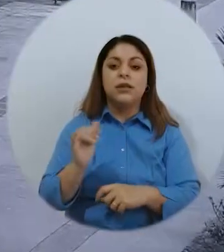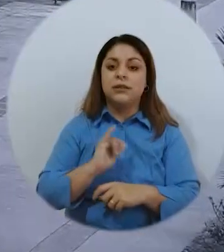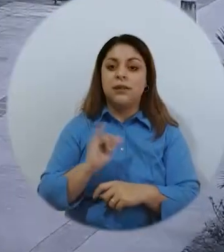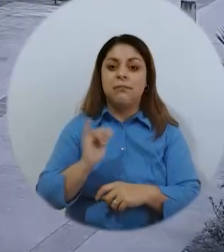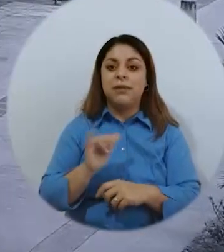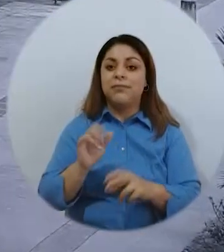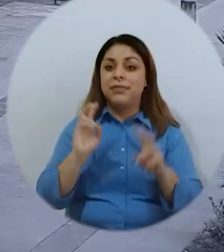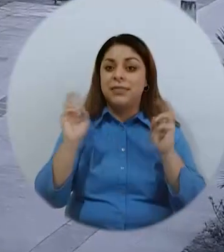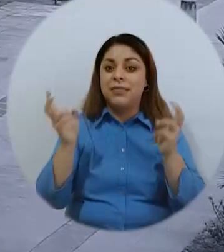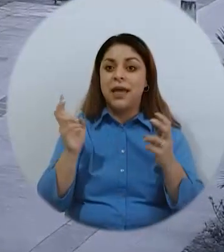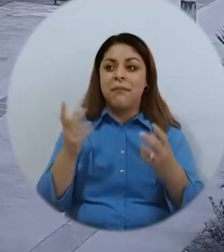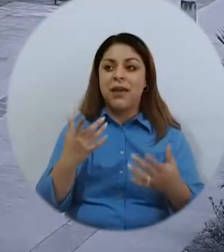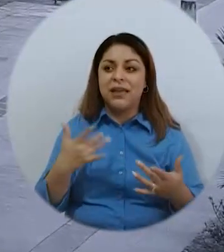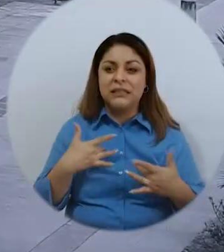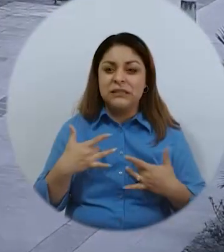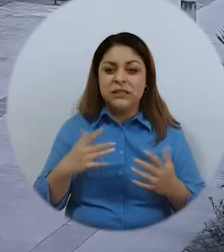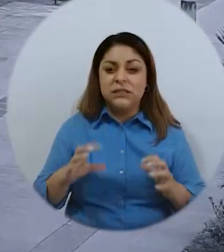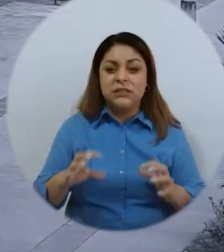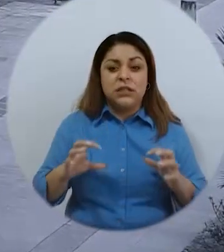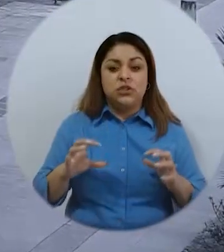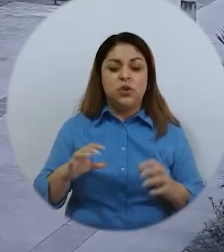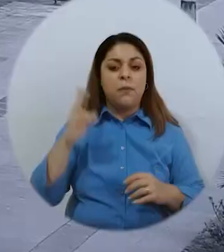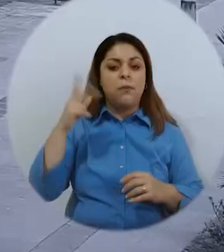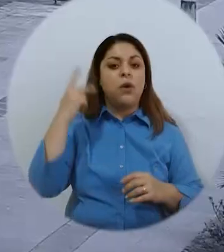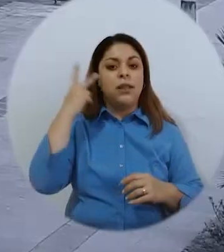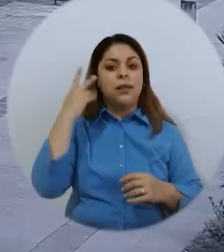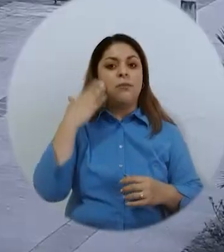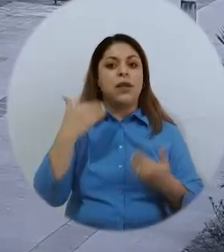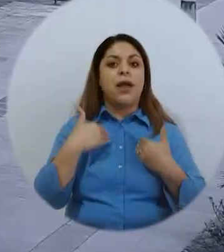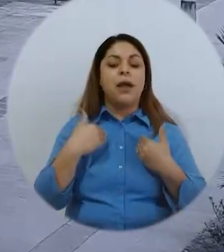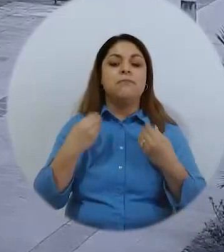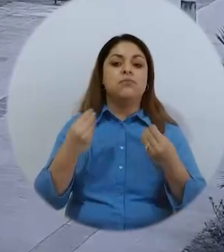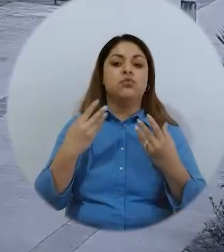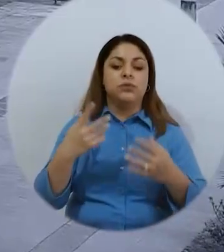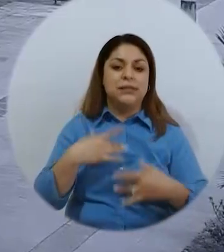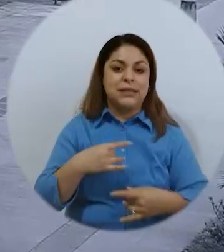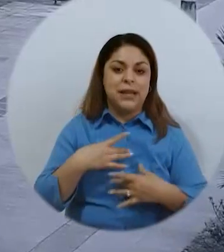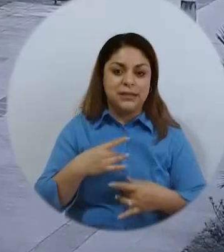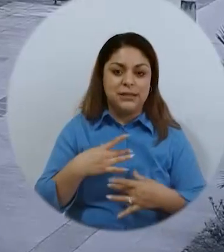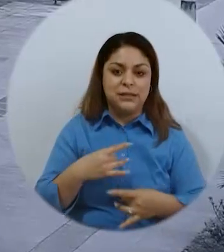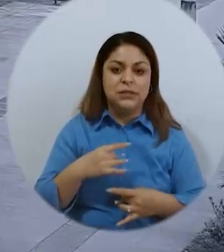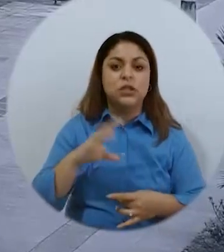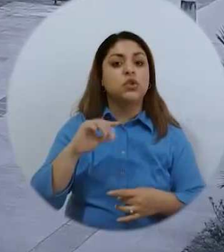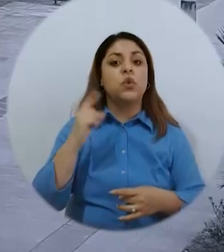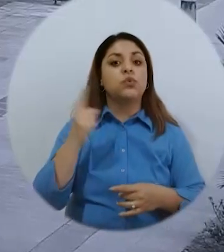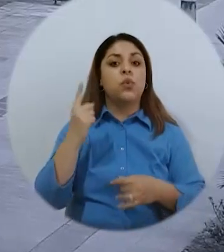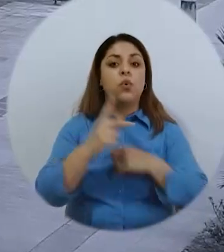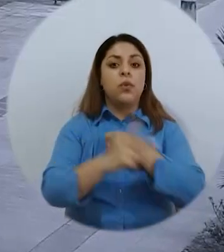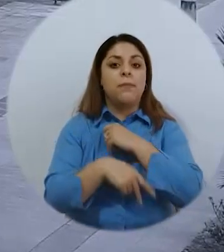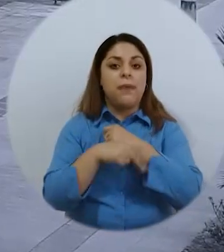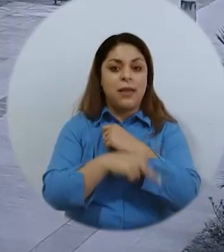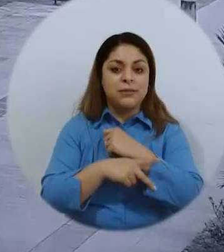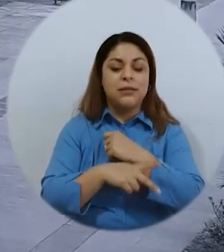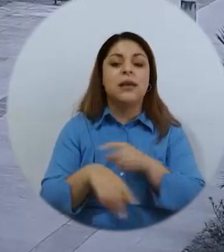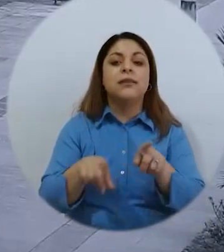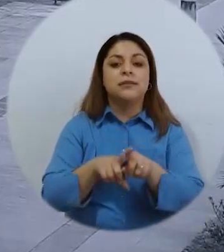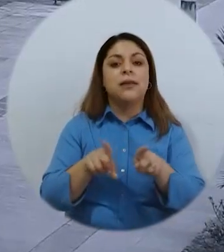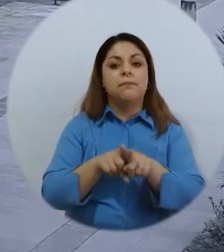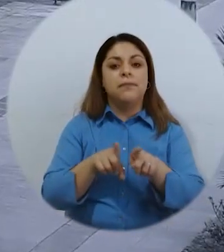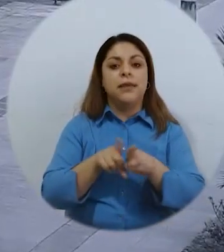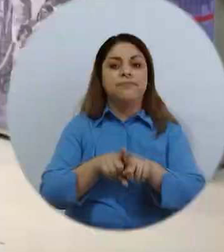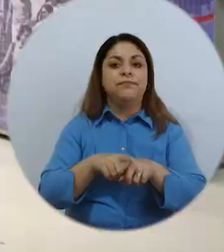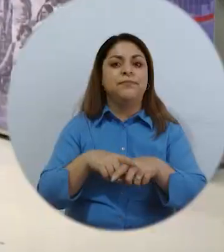y sobre un tema que despierta muchas tensiones políticas, porque hay grandes intereses no solo de los países, sino